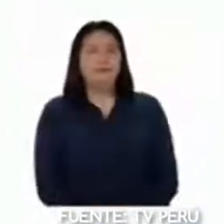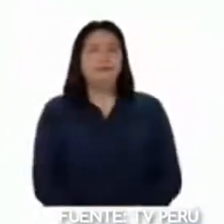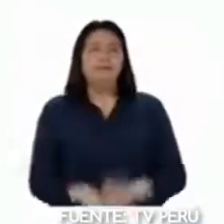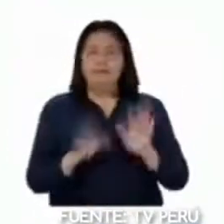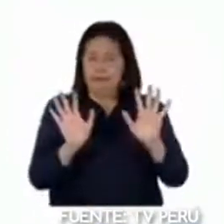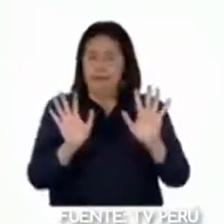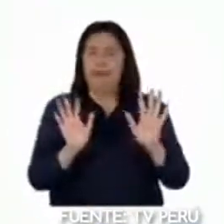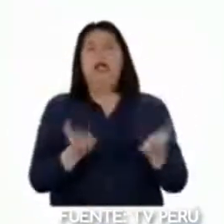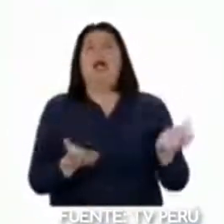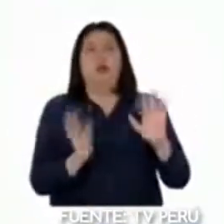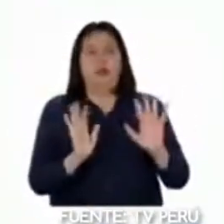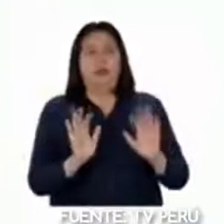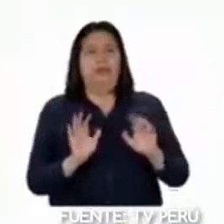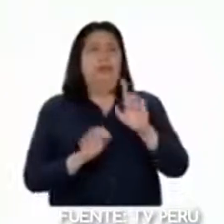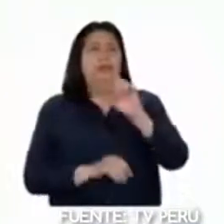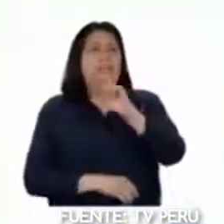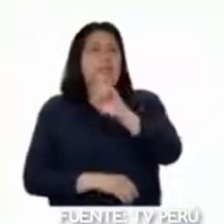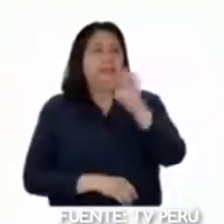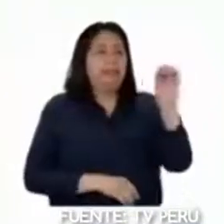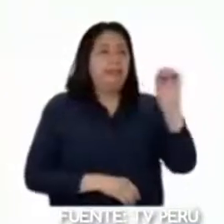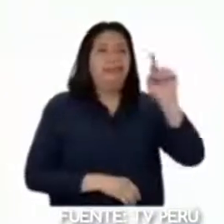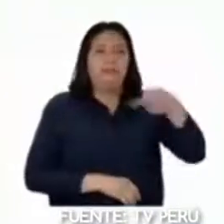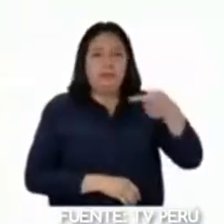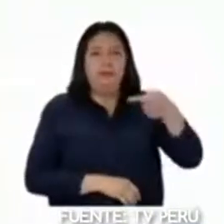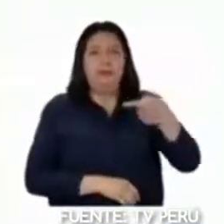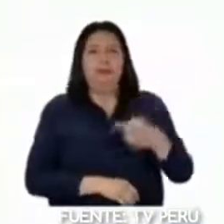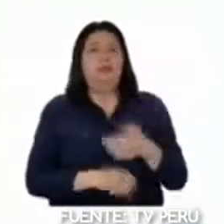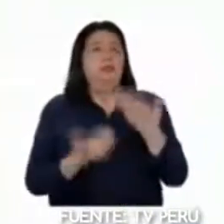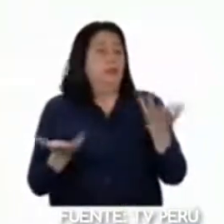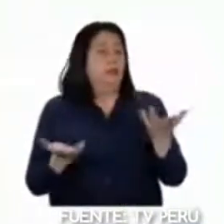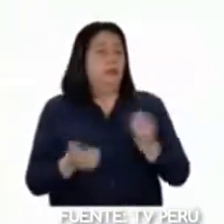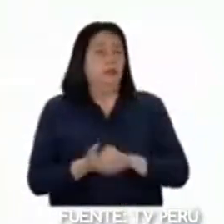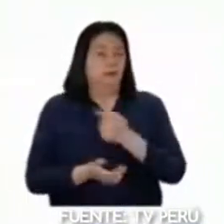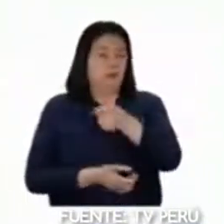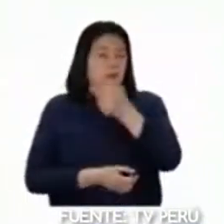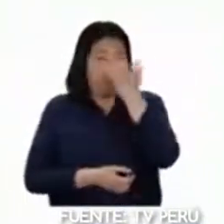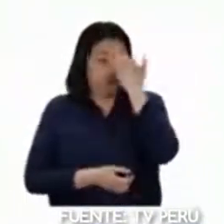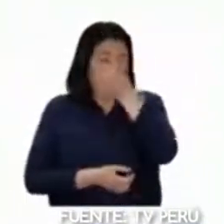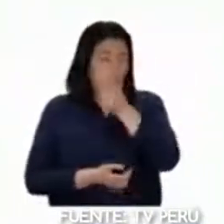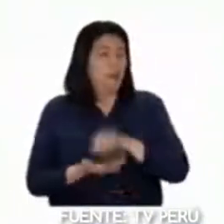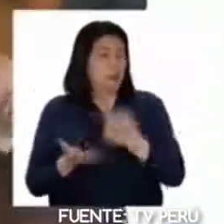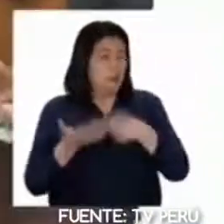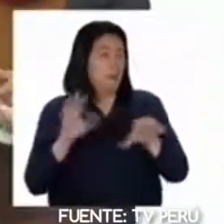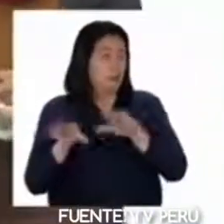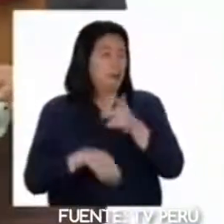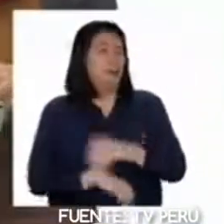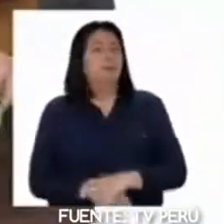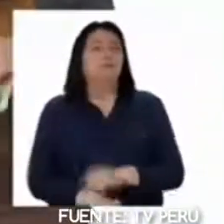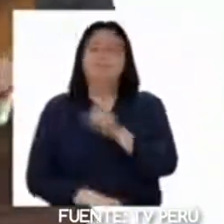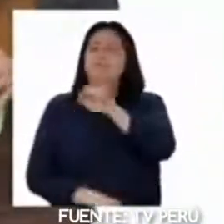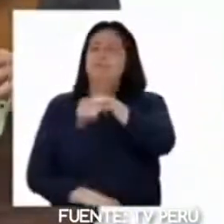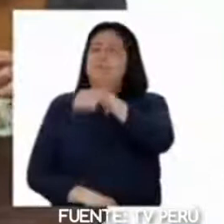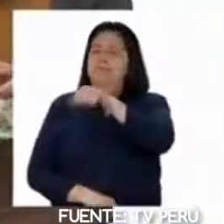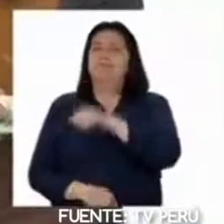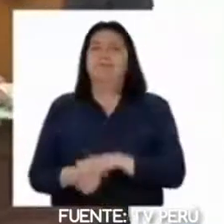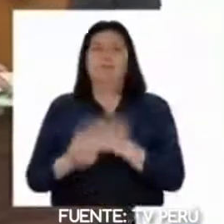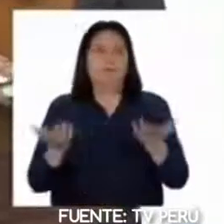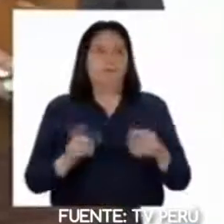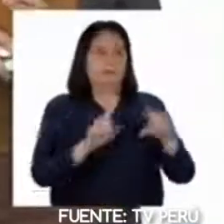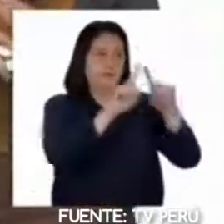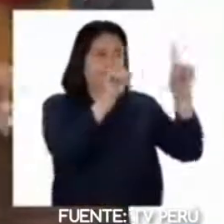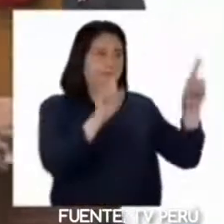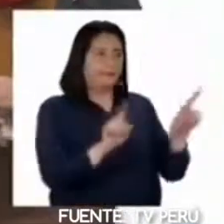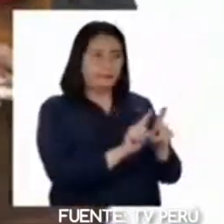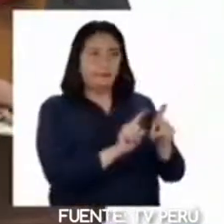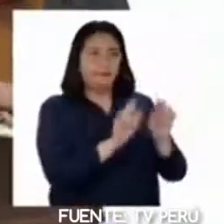bien. Intentemos ahora con 100.000 manzanas. Estoy seguro de que ya saben qué hay que hacer. Así es. Tomamos